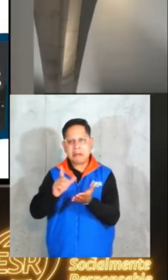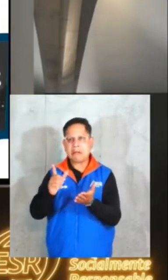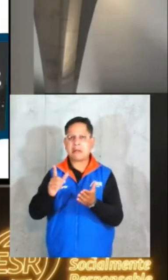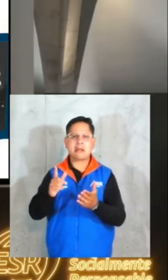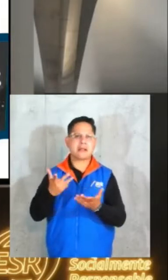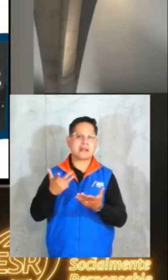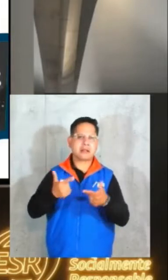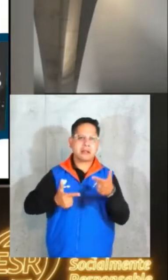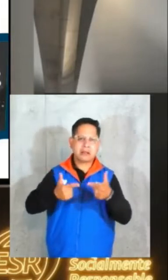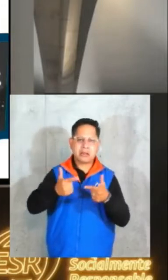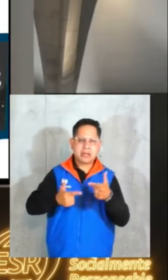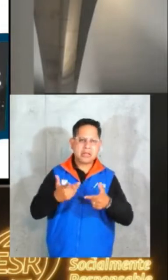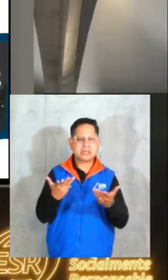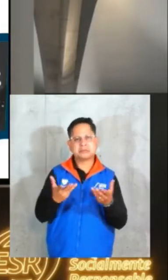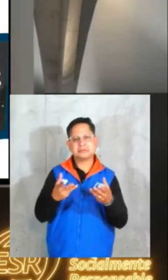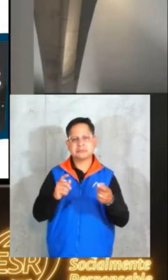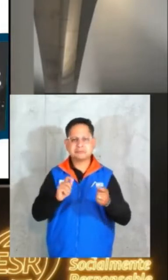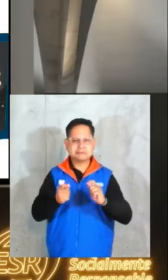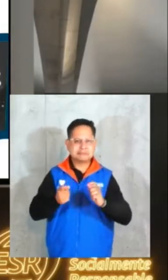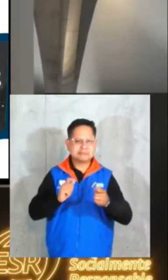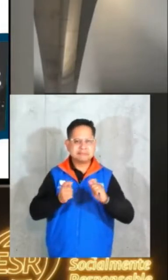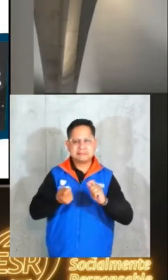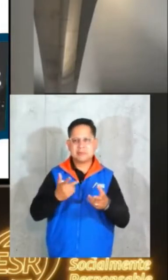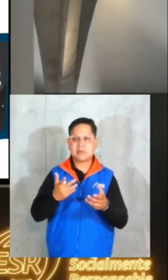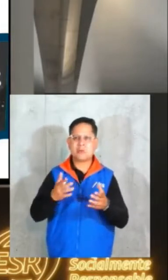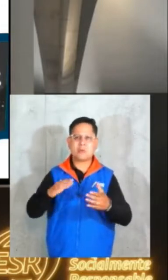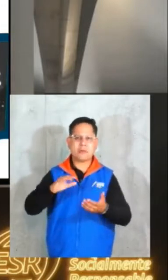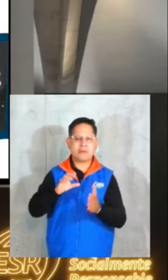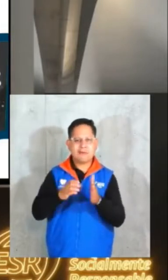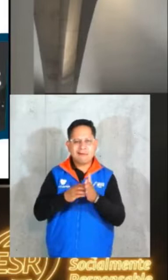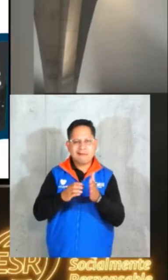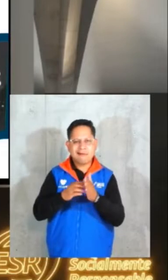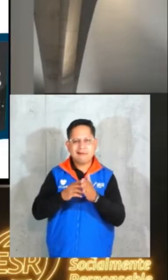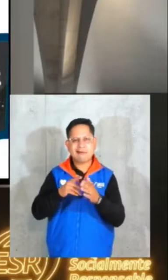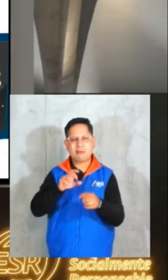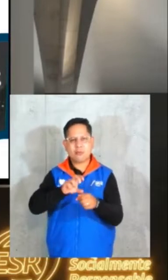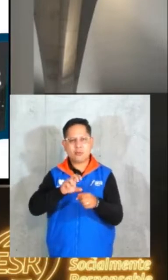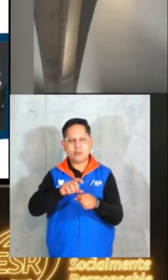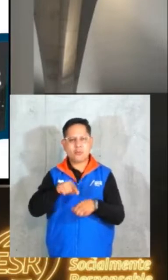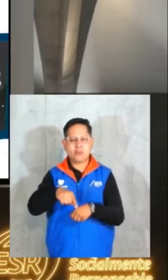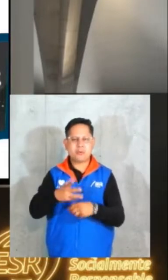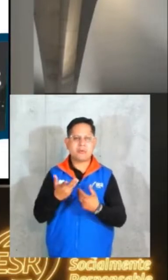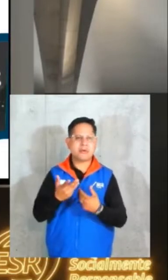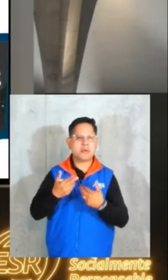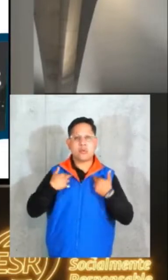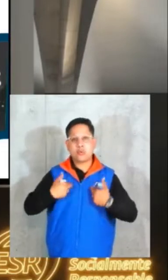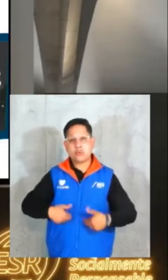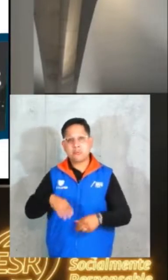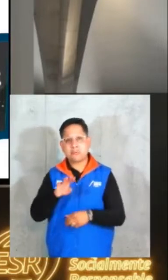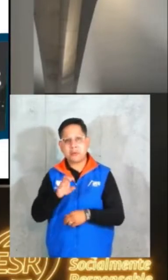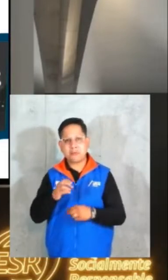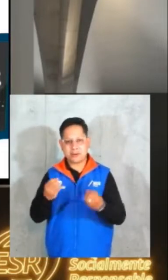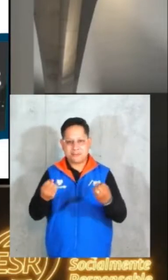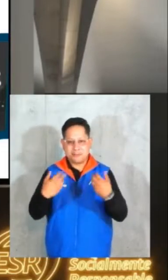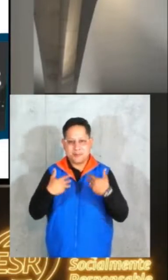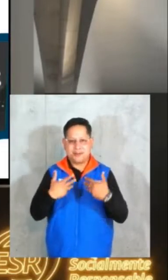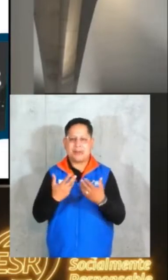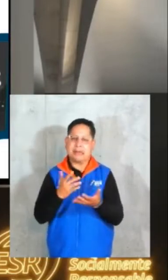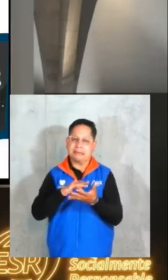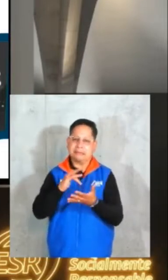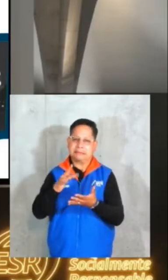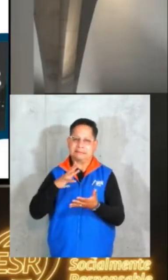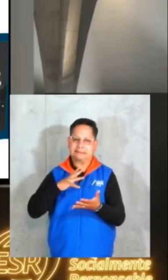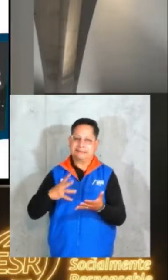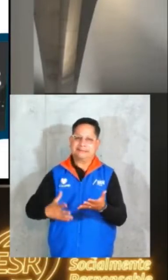de Tetra Pak, en cartones de huevo, en cajas de regalitos, por ejemplo, de ropa para bebé que me han dado y me siento